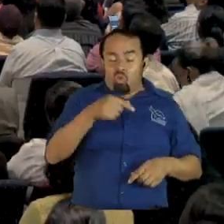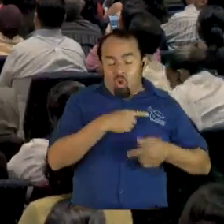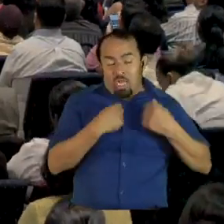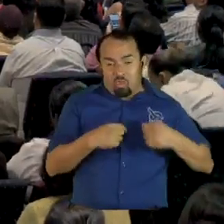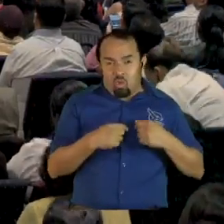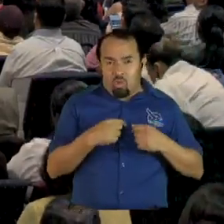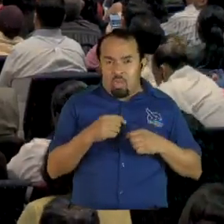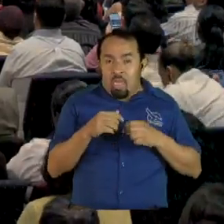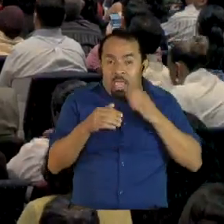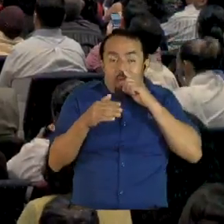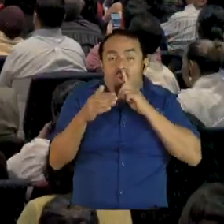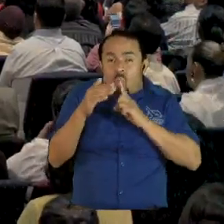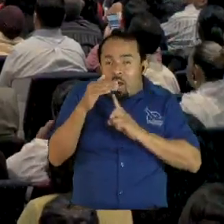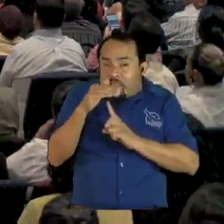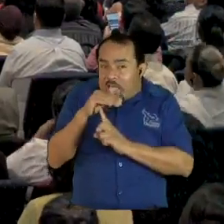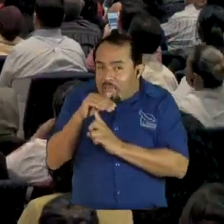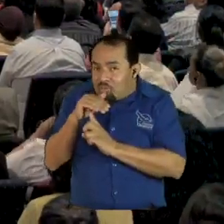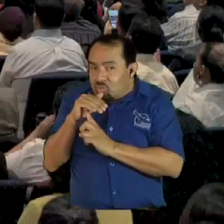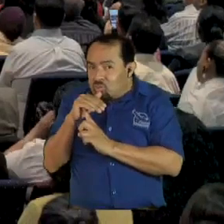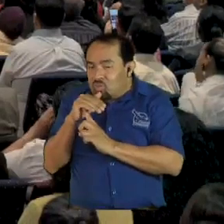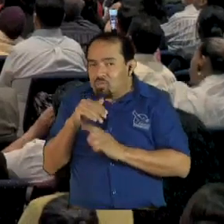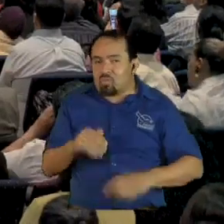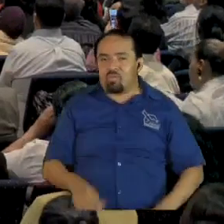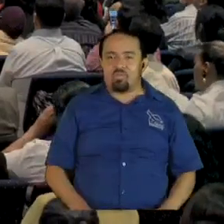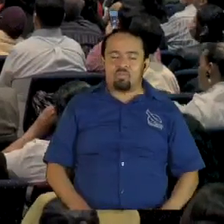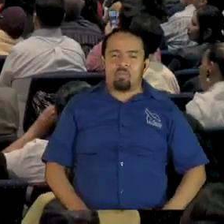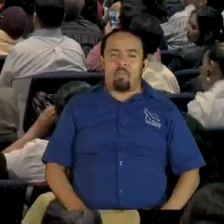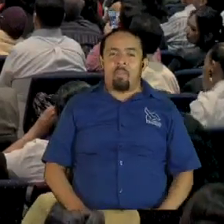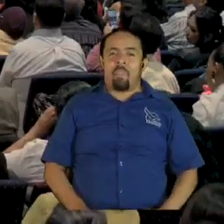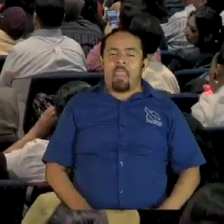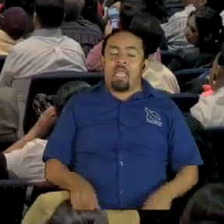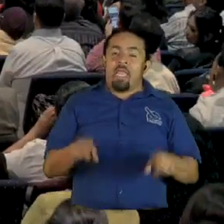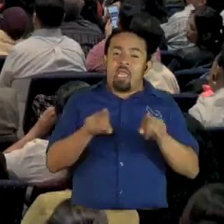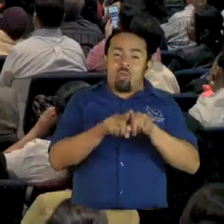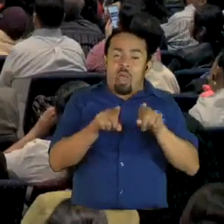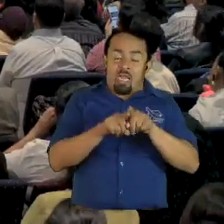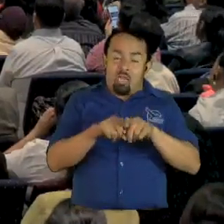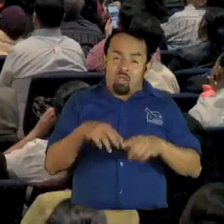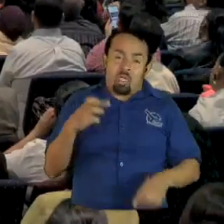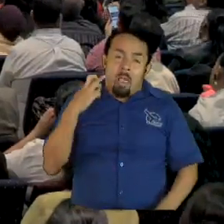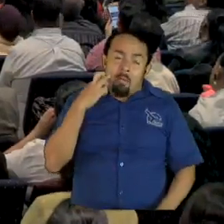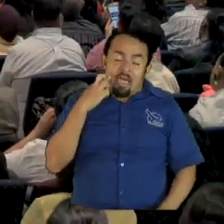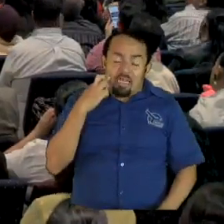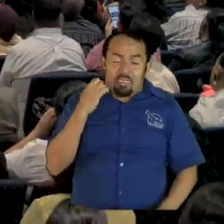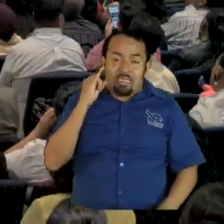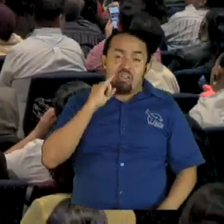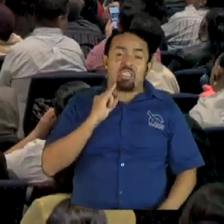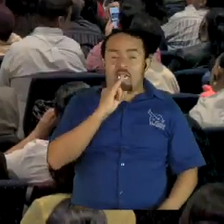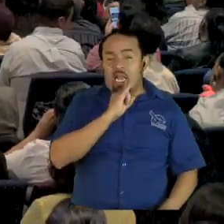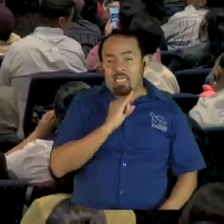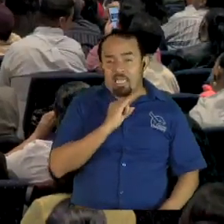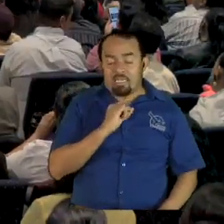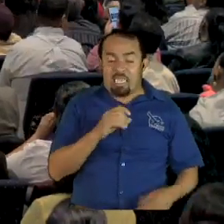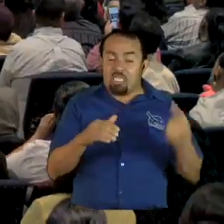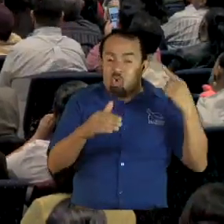padres de los muchachos israelitas escondían un poco de levadura en la casa